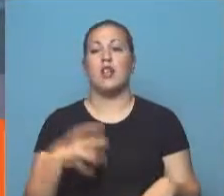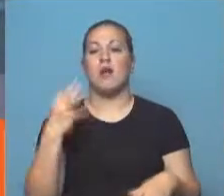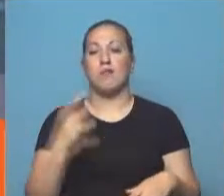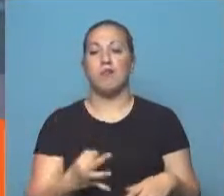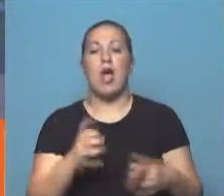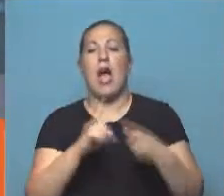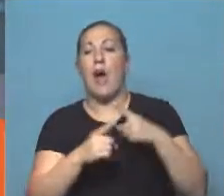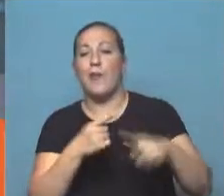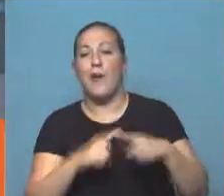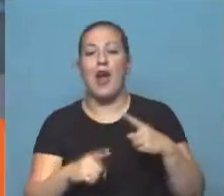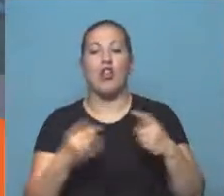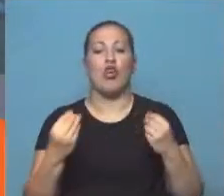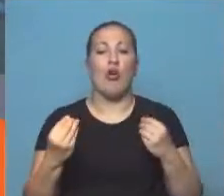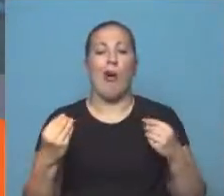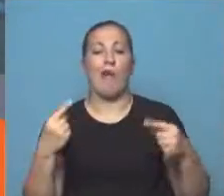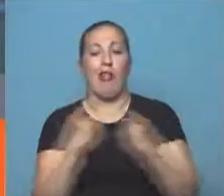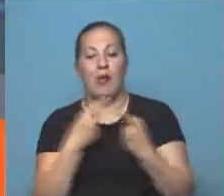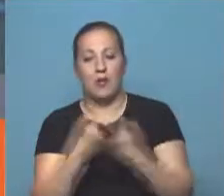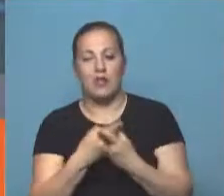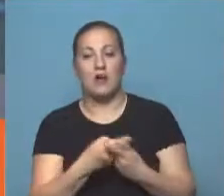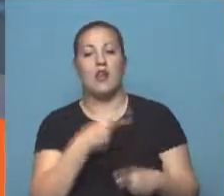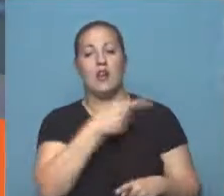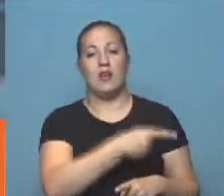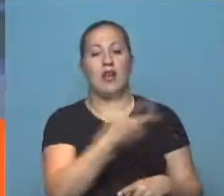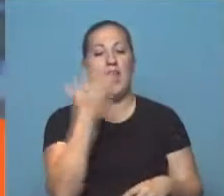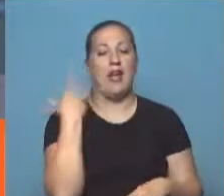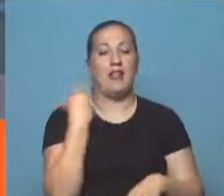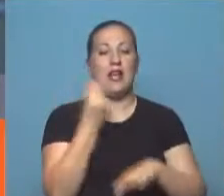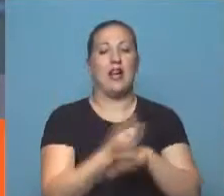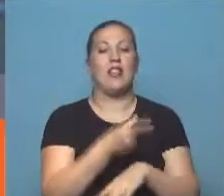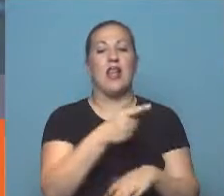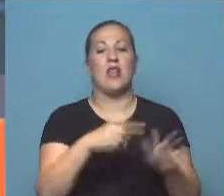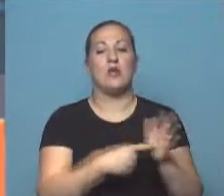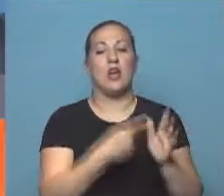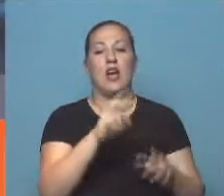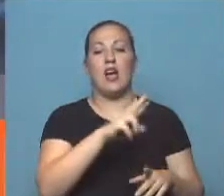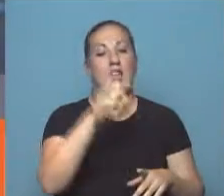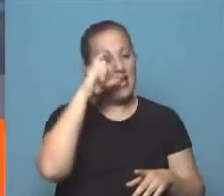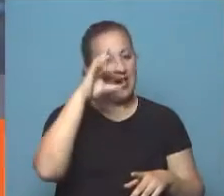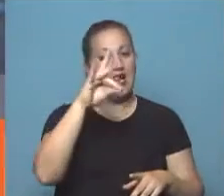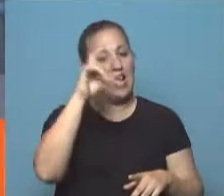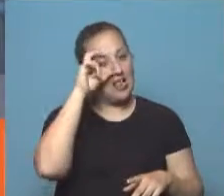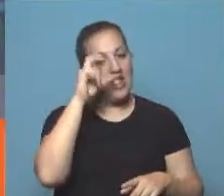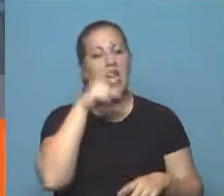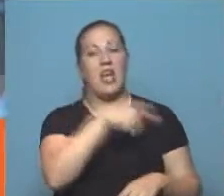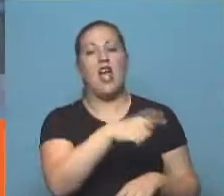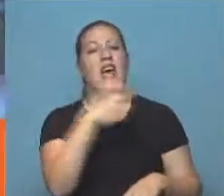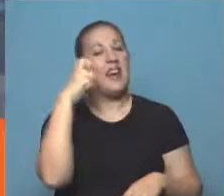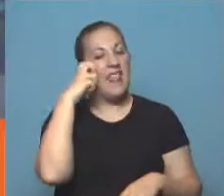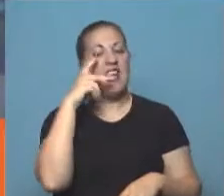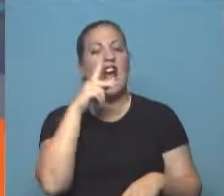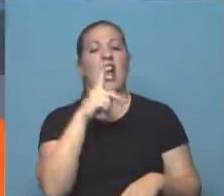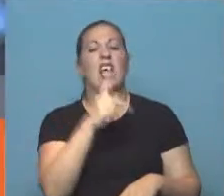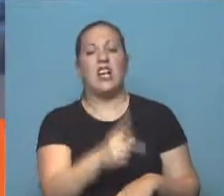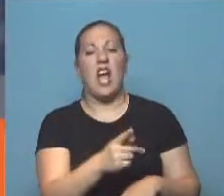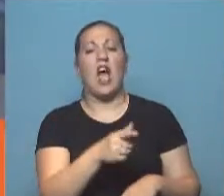definitiva. Leandro, fuiste candidato por la ciudad por Recalde, el Radical K te llamaban. ¿Dejaste de lado toda esa